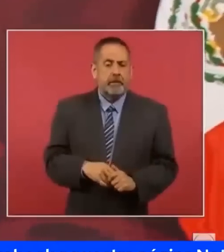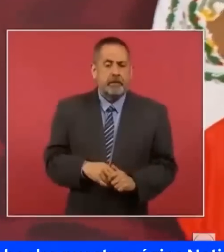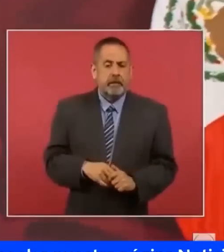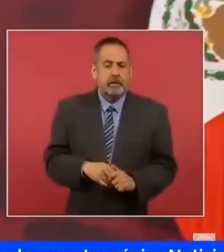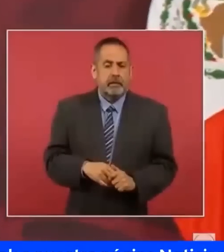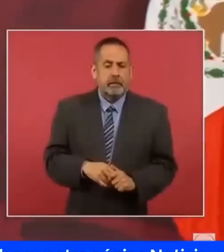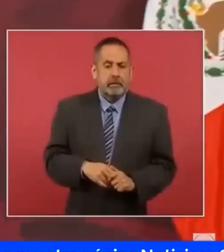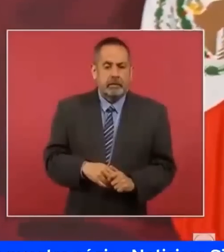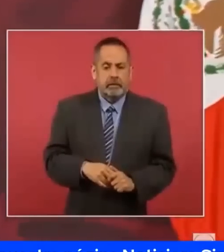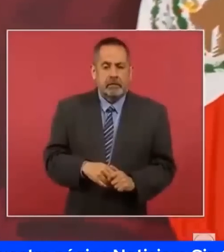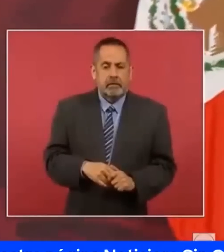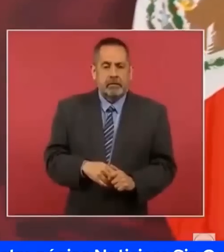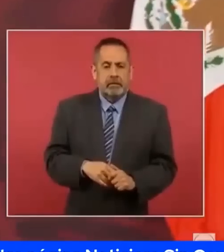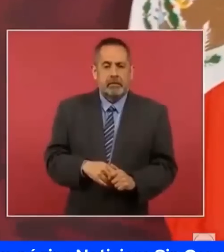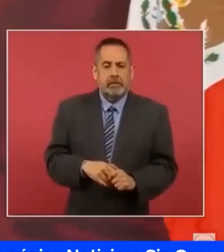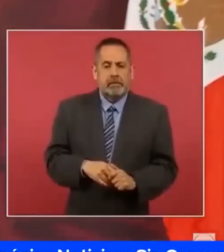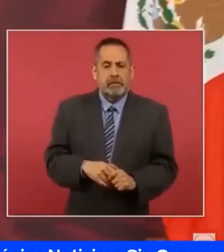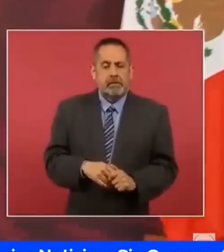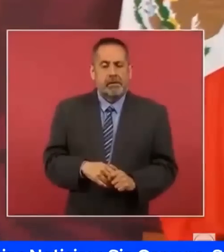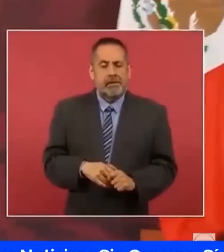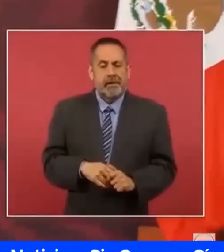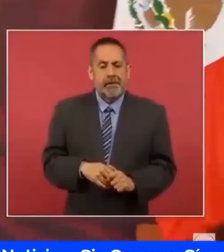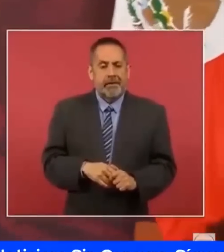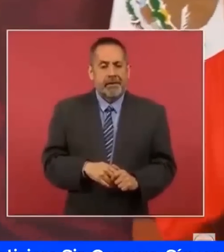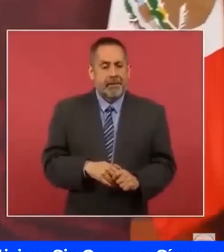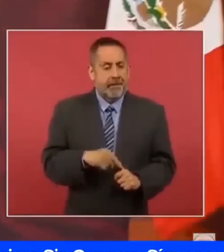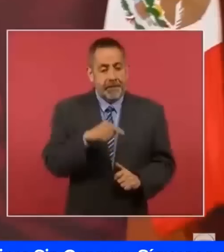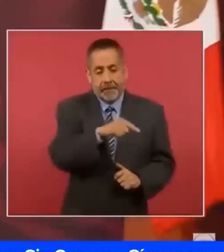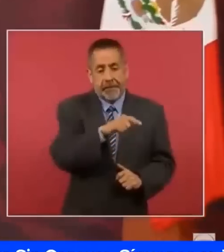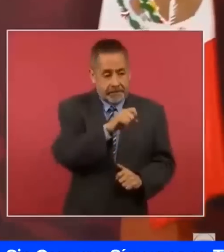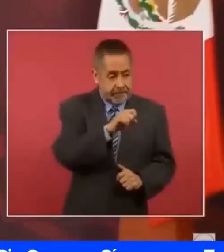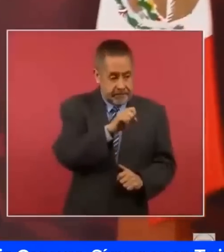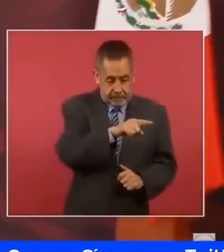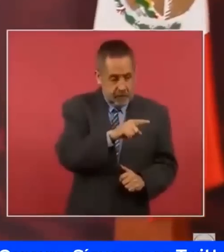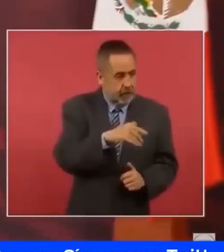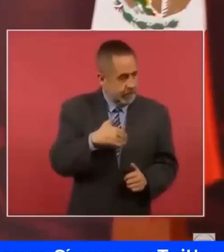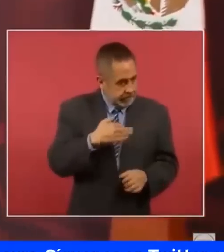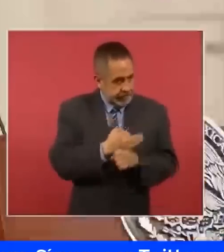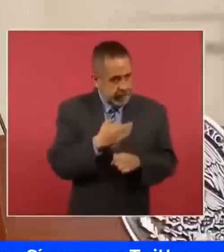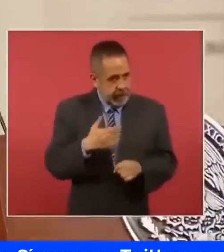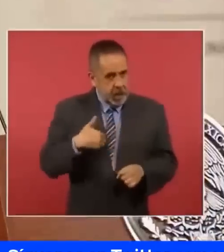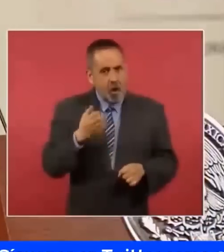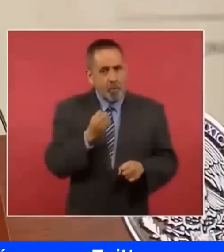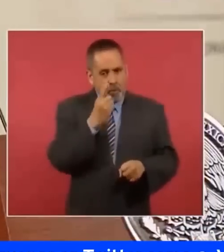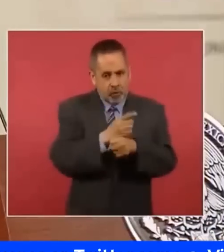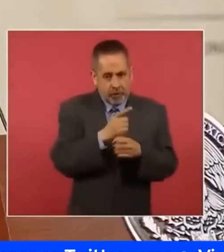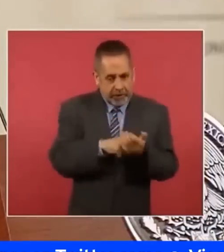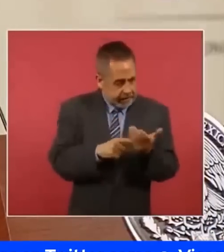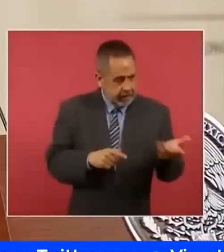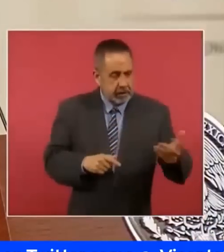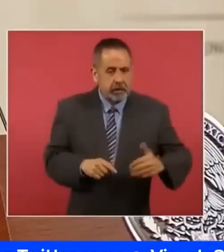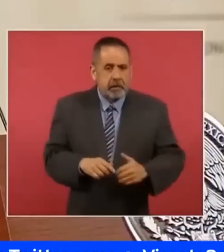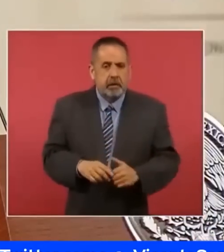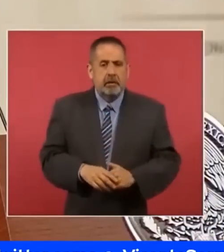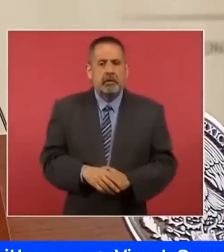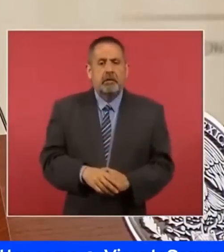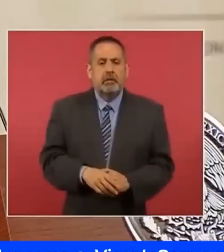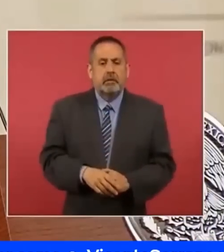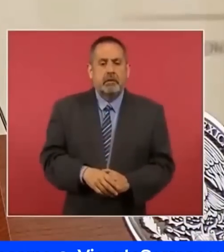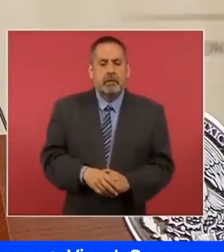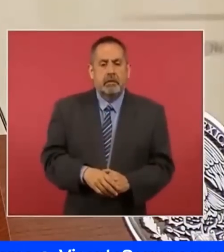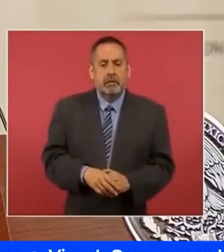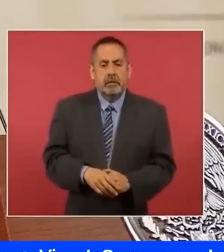y que es también una oportunidad. ¿No hay manera de desligarse de García